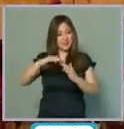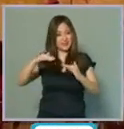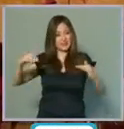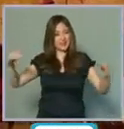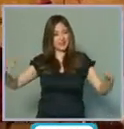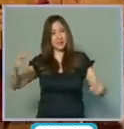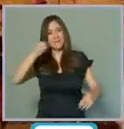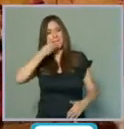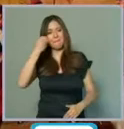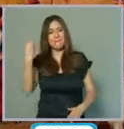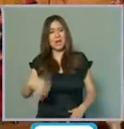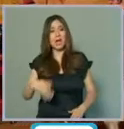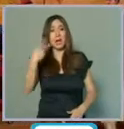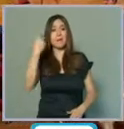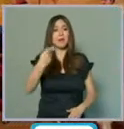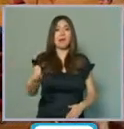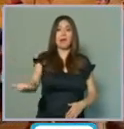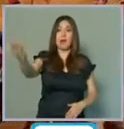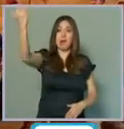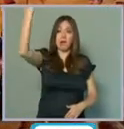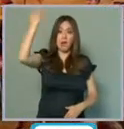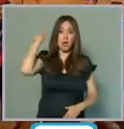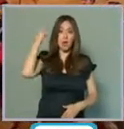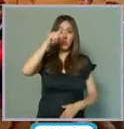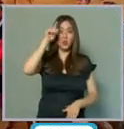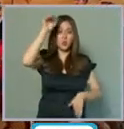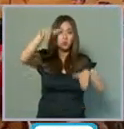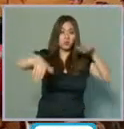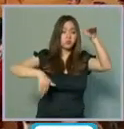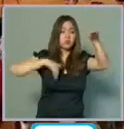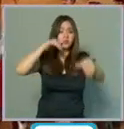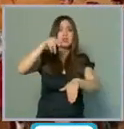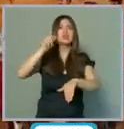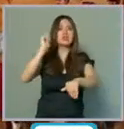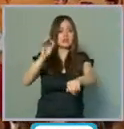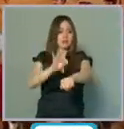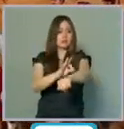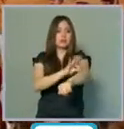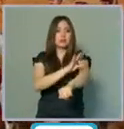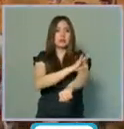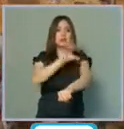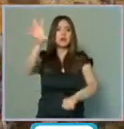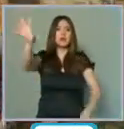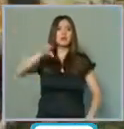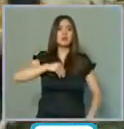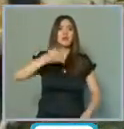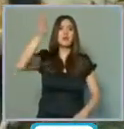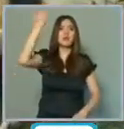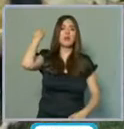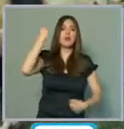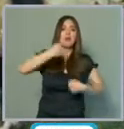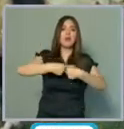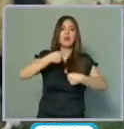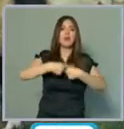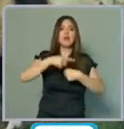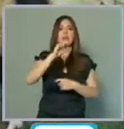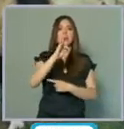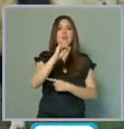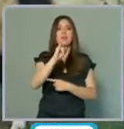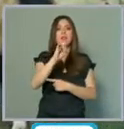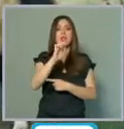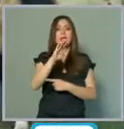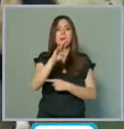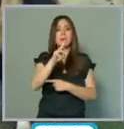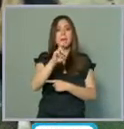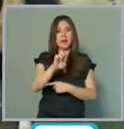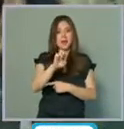aquel Claro. momento ir a la playa te jugabas la vida porque los mosquitos provocaban fiebre amarilla. Entonces, si tú te quedabas en el